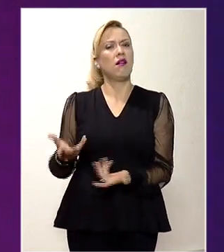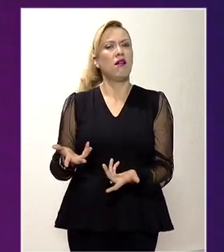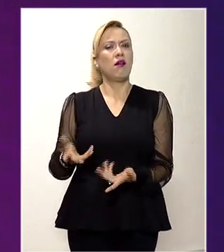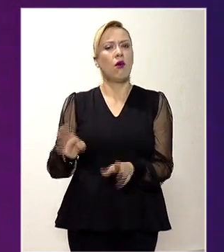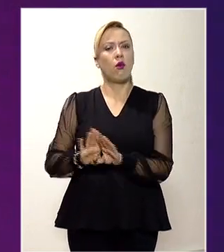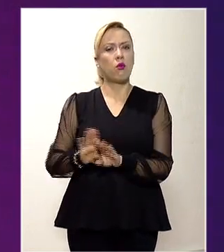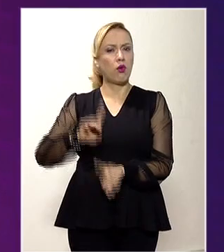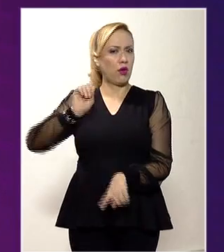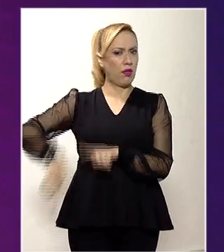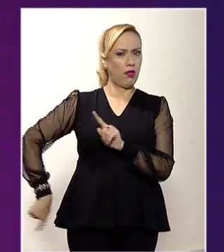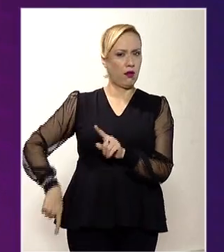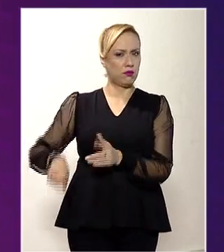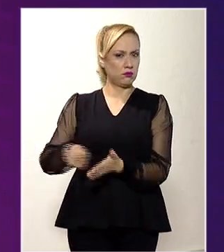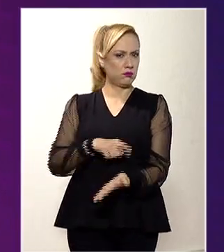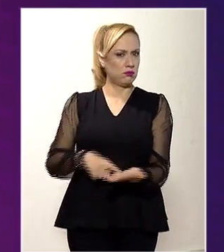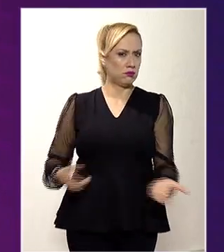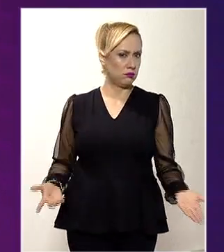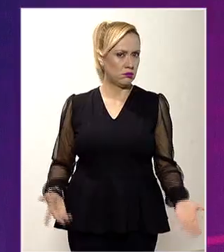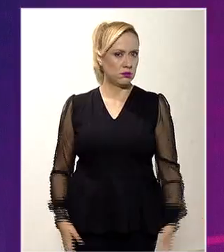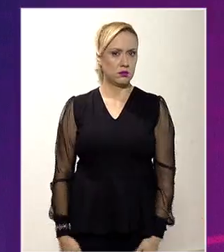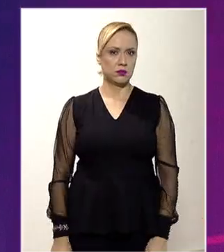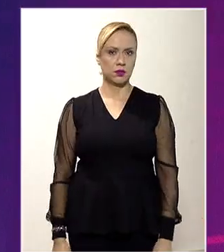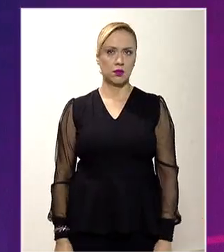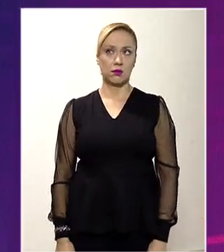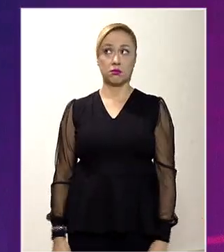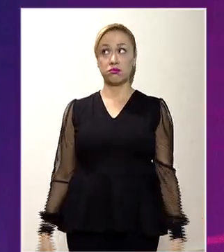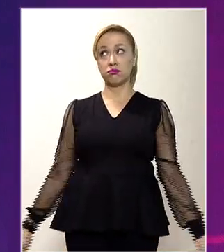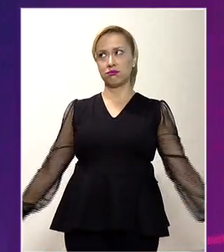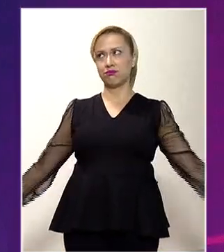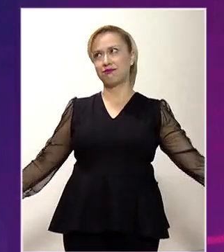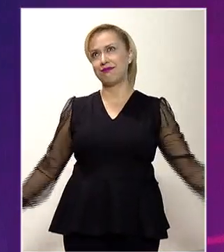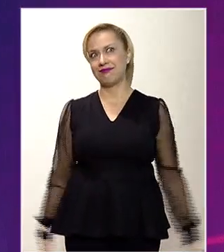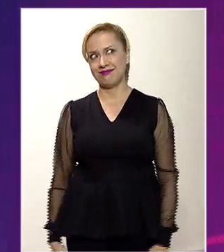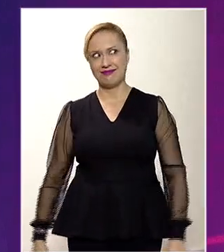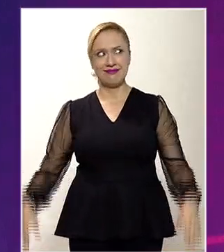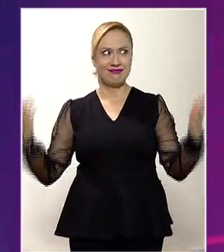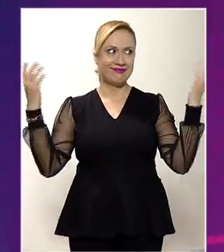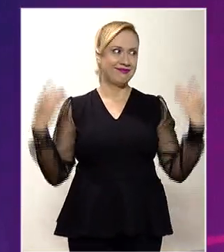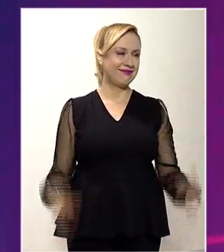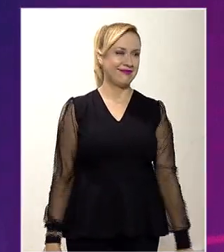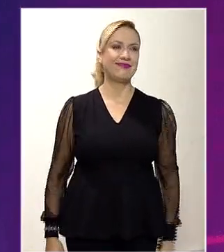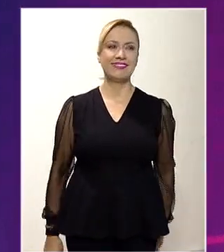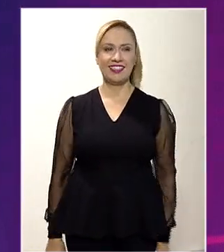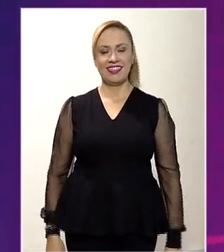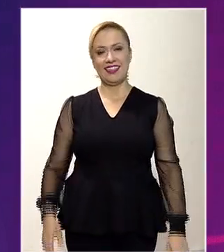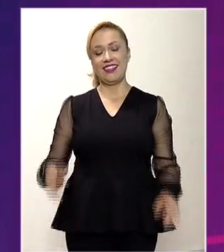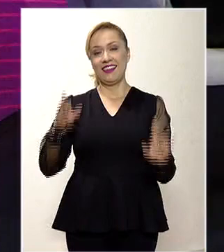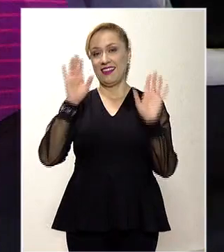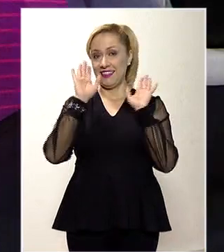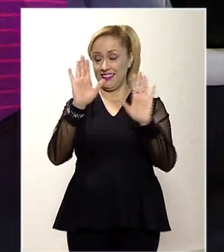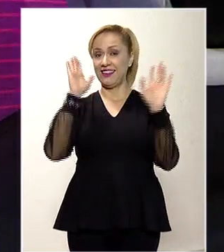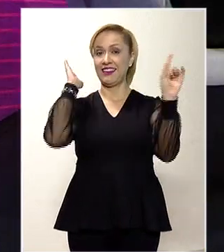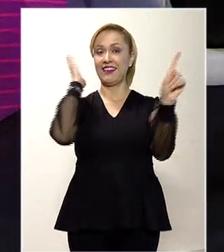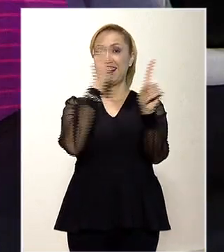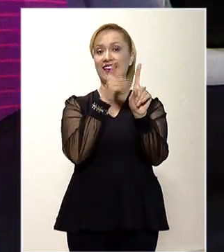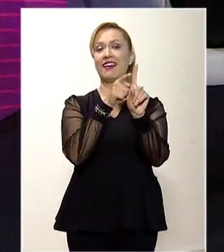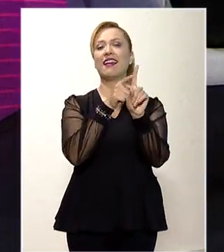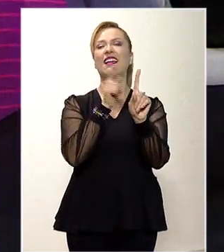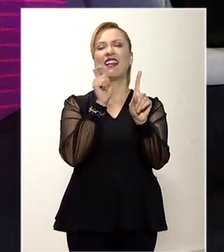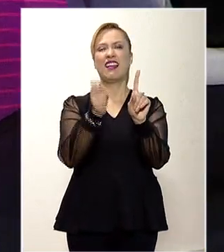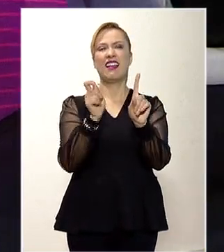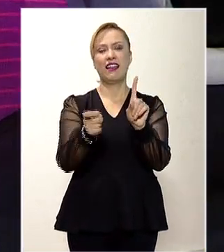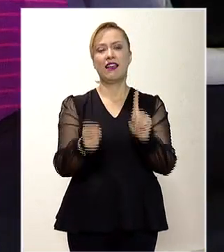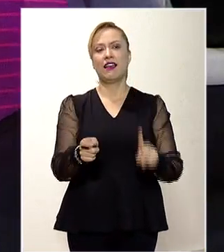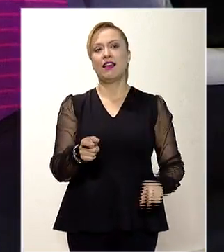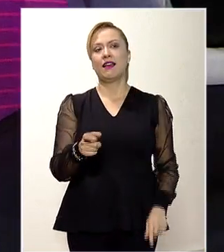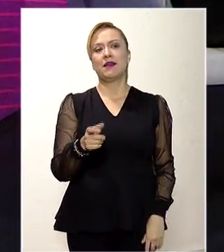suspender esa obligación? ¿No? Uf, pues, en principio, eso significa, digo, en